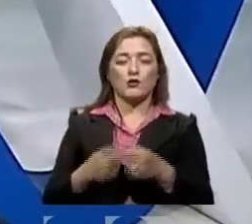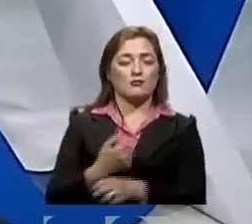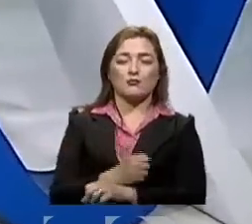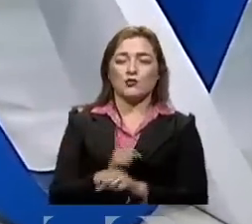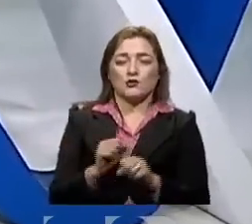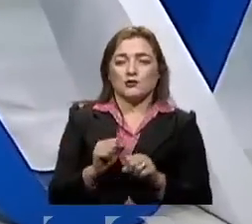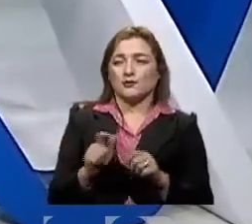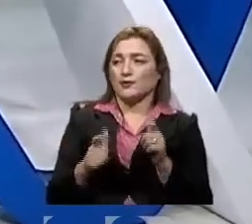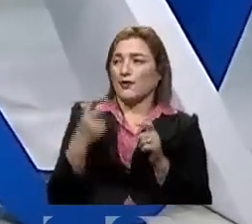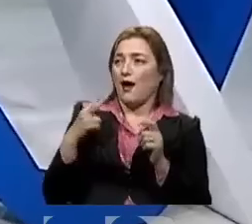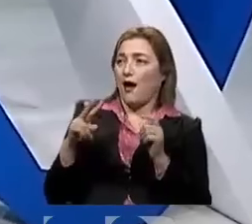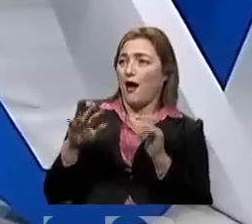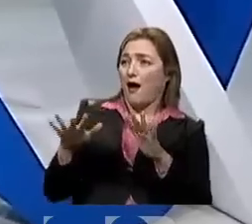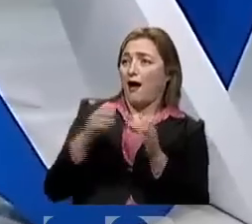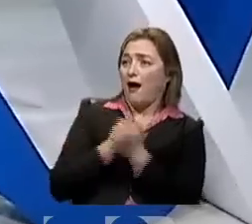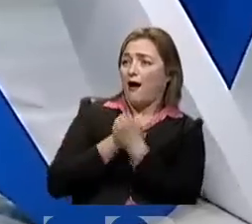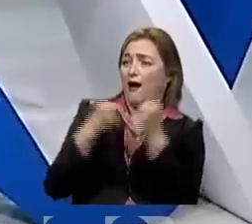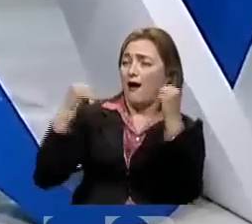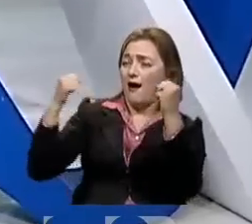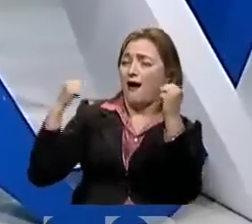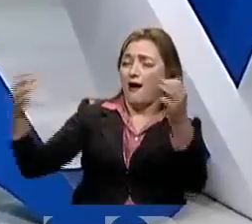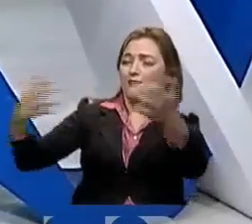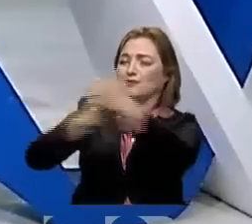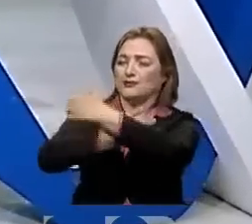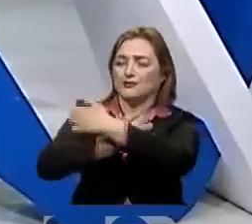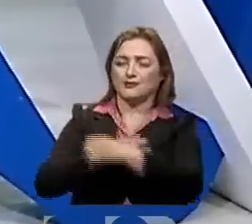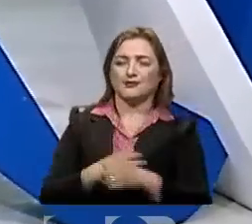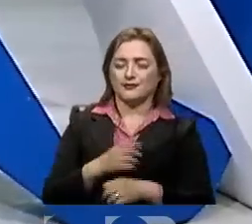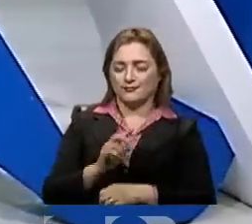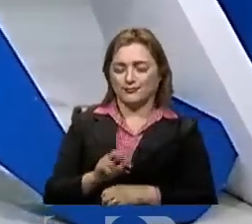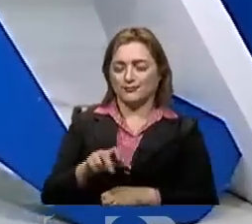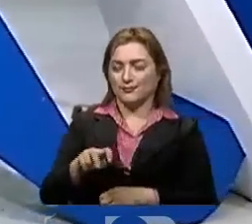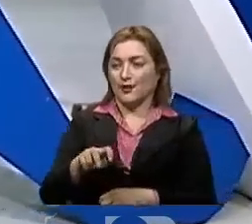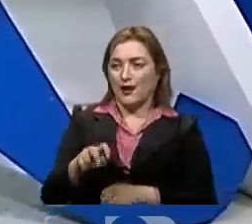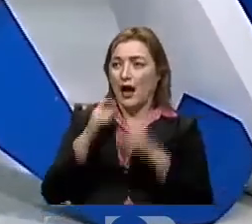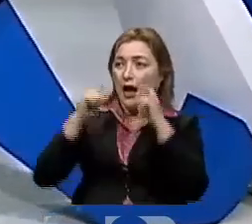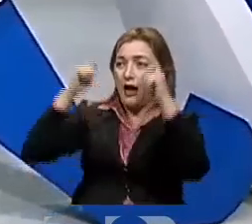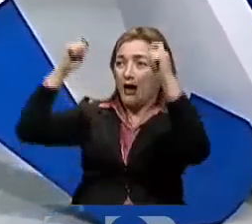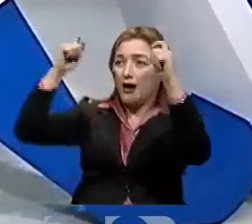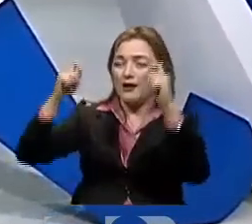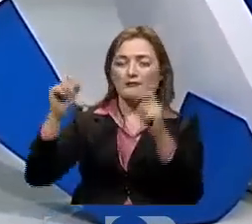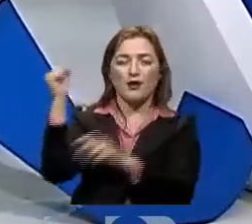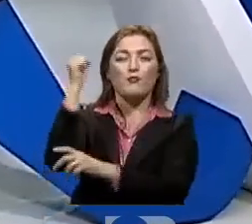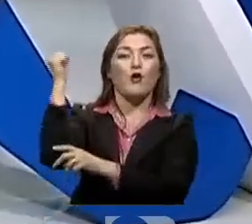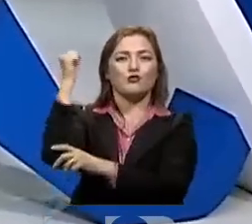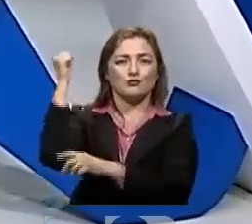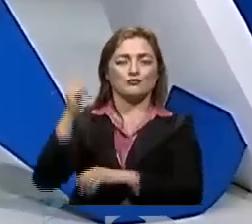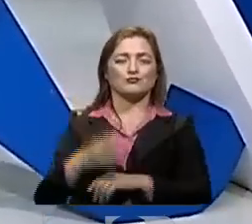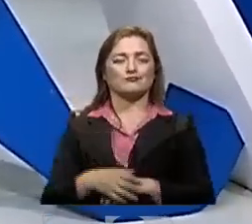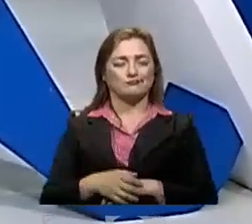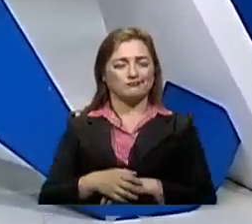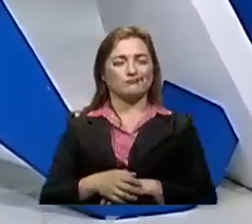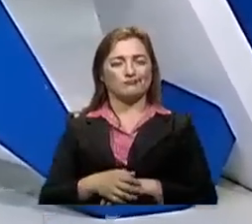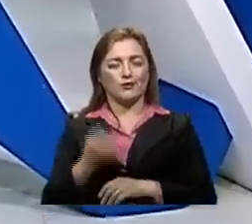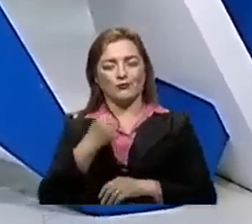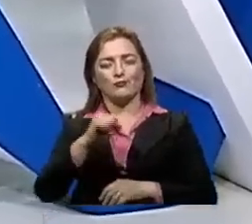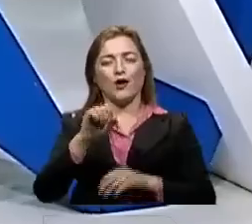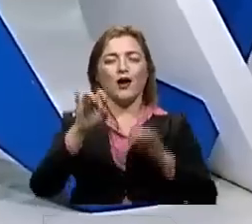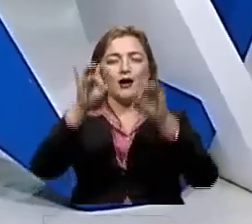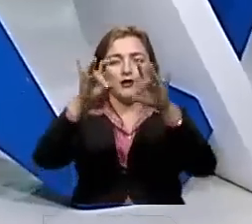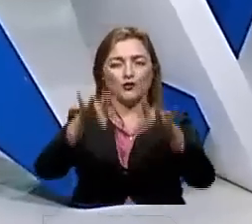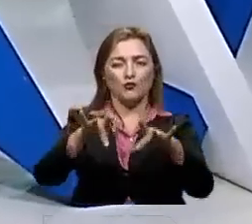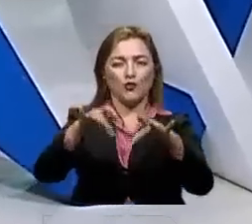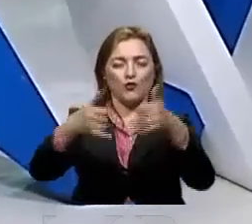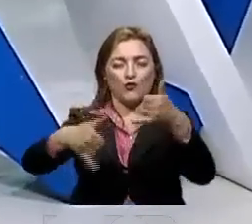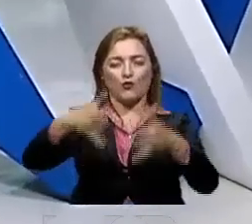la afición que tenían con él, los abrazos. No podía caminar dos pasos. Se fue a vivir para Australia. Imagínense, semejante estrella.